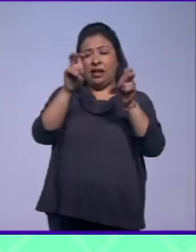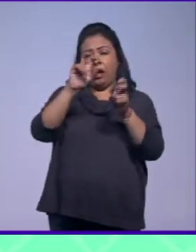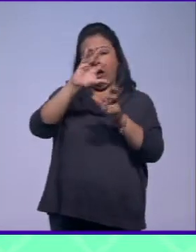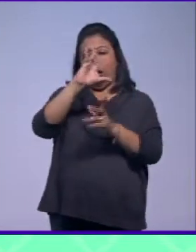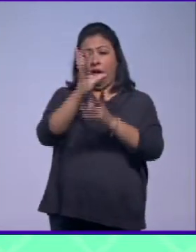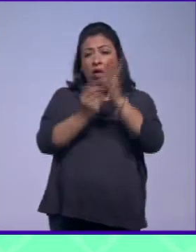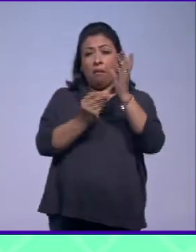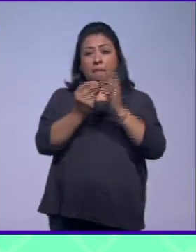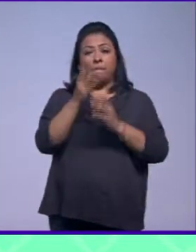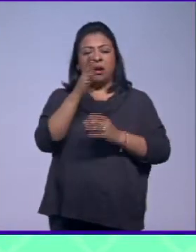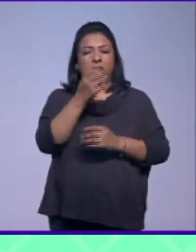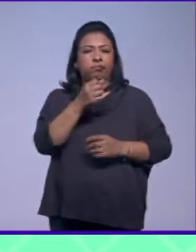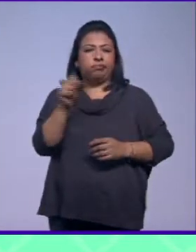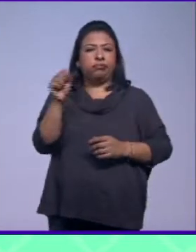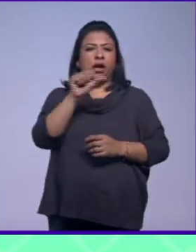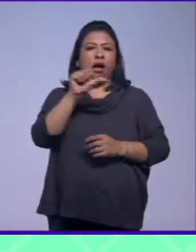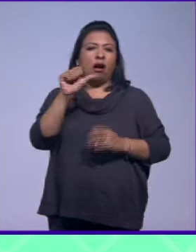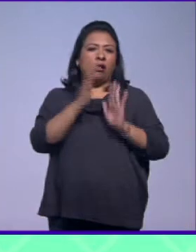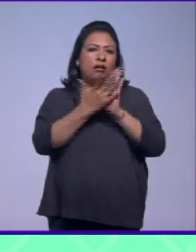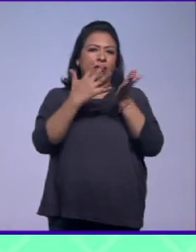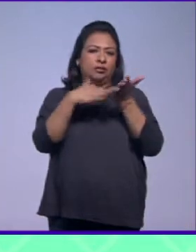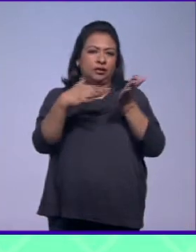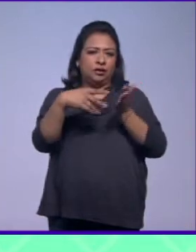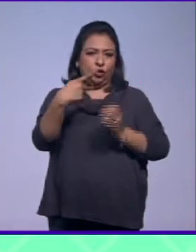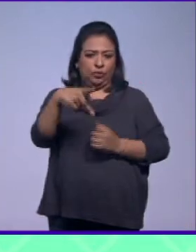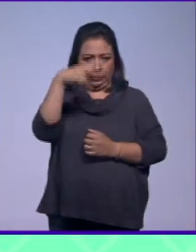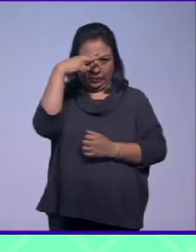de oros de la literatura mexicana